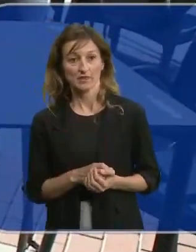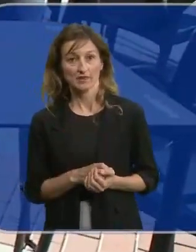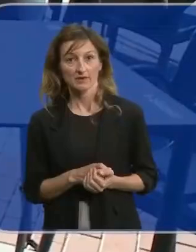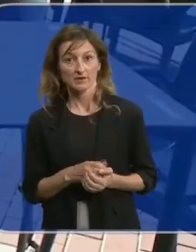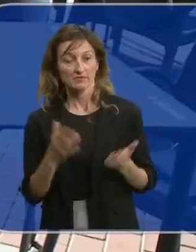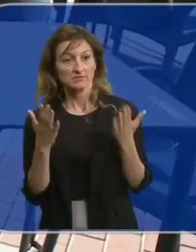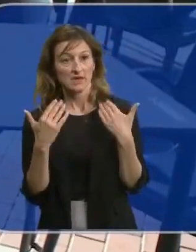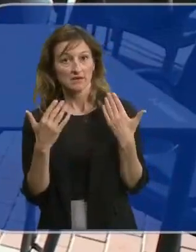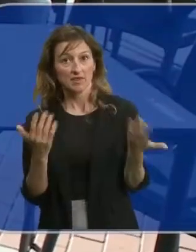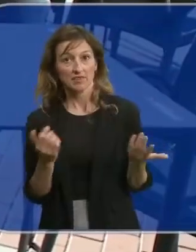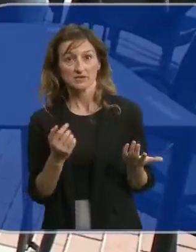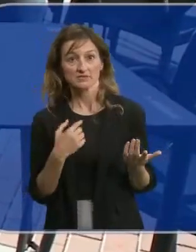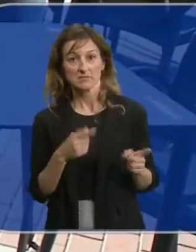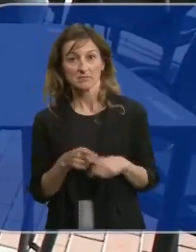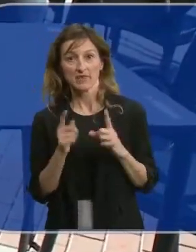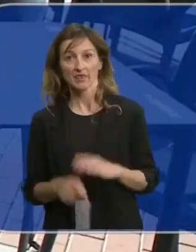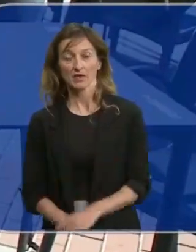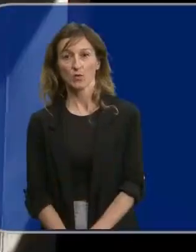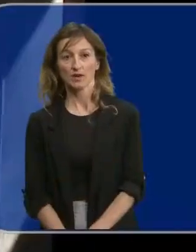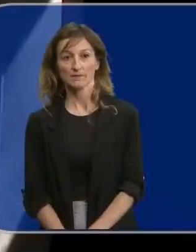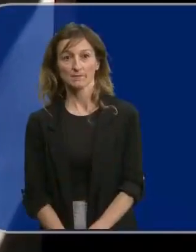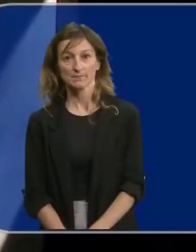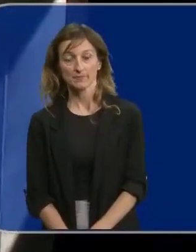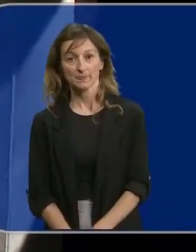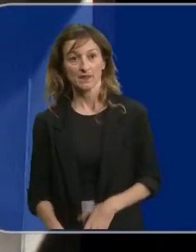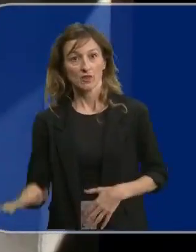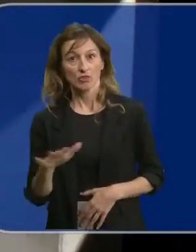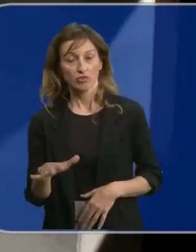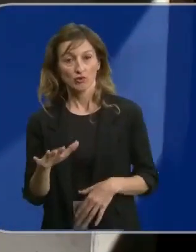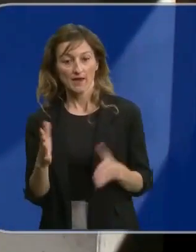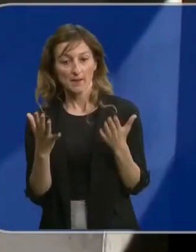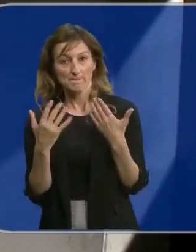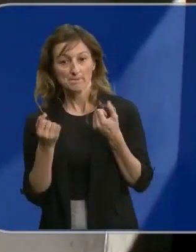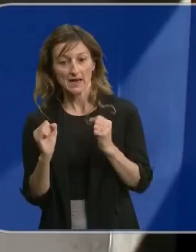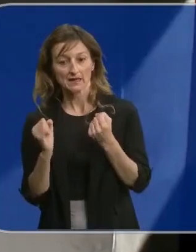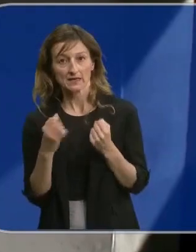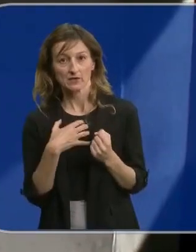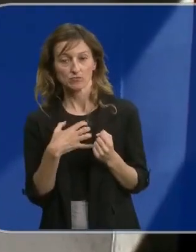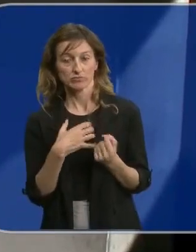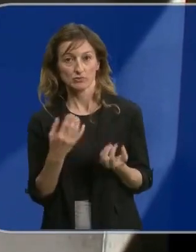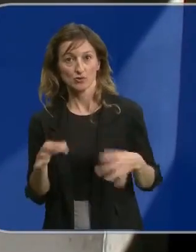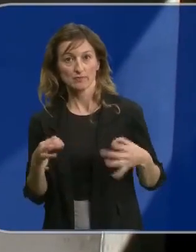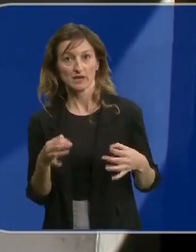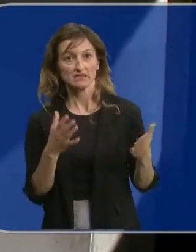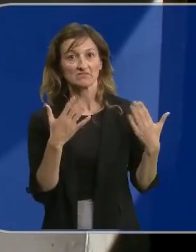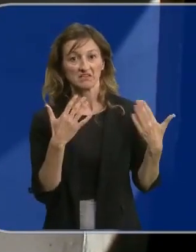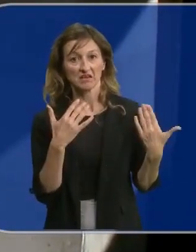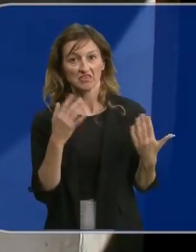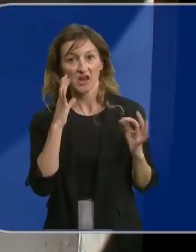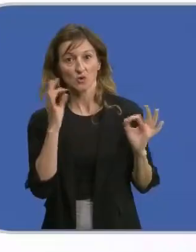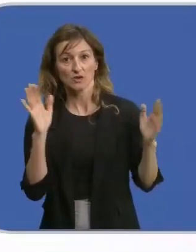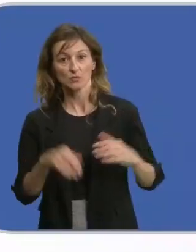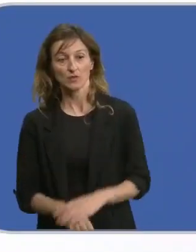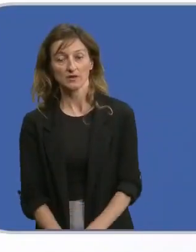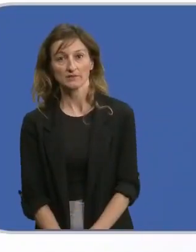pero en las Terrazas a mí me daría igual que fumen los parques infantiles me pare normal en las Terrazas pues me parece que no tiene